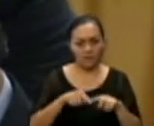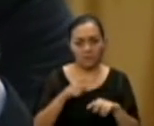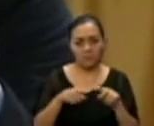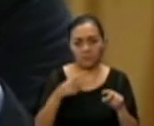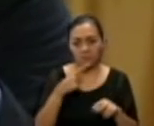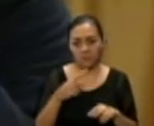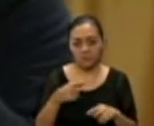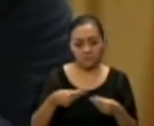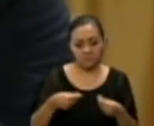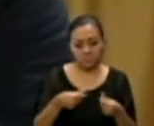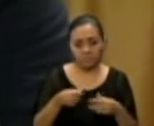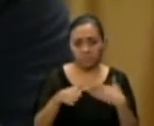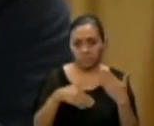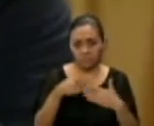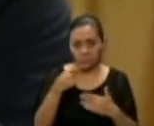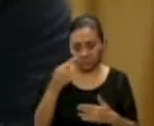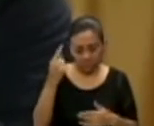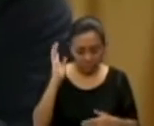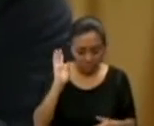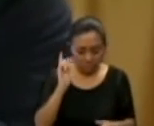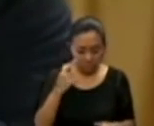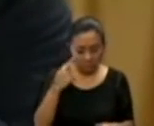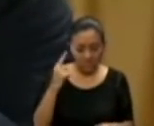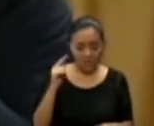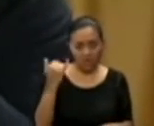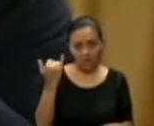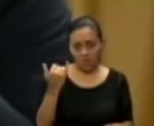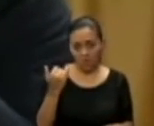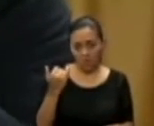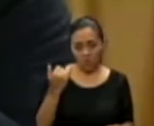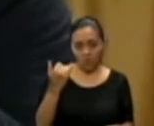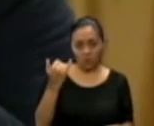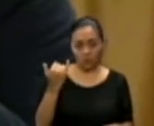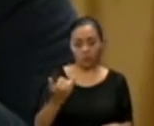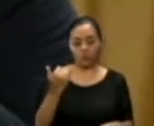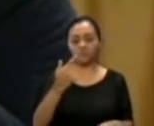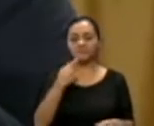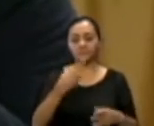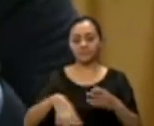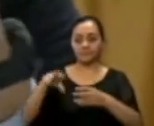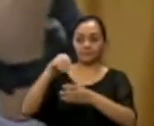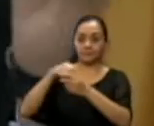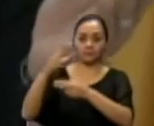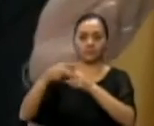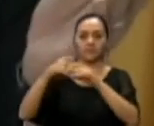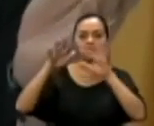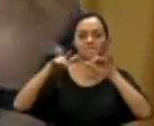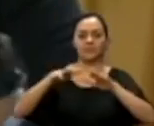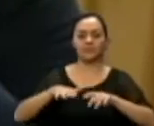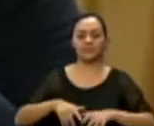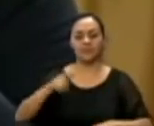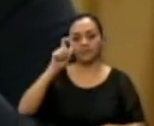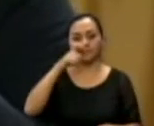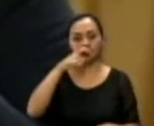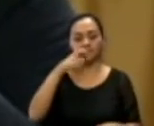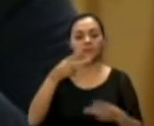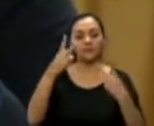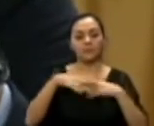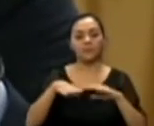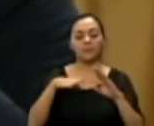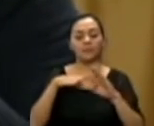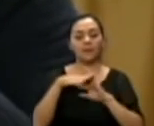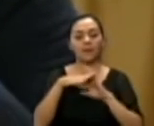dice que los siguen financiando los diseñan pero ahora es la secretaría nacional de inteligencia la casa de la cndh es banco popular